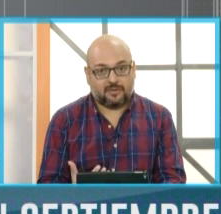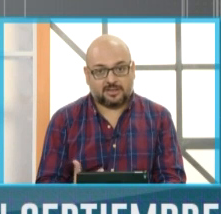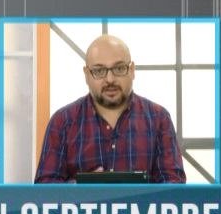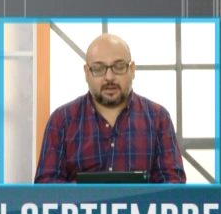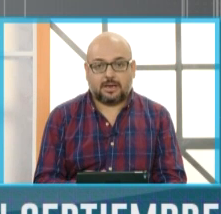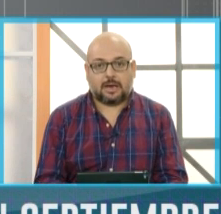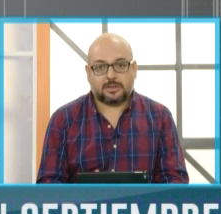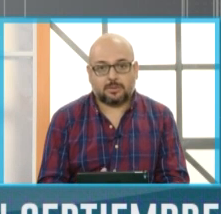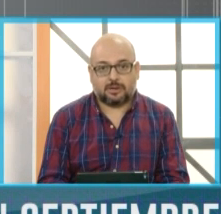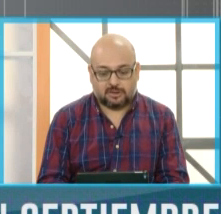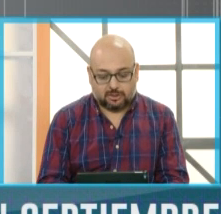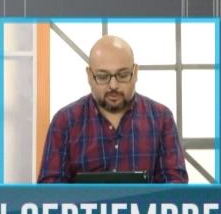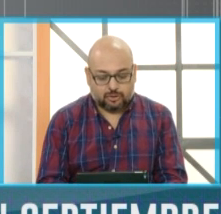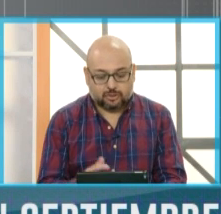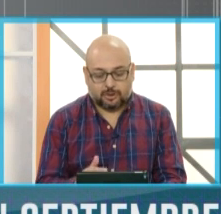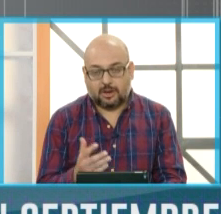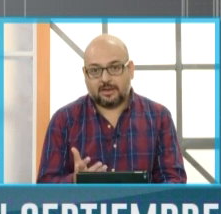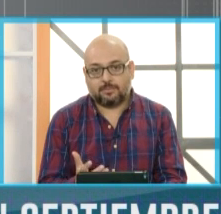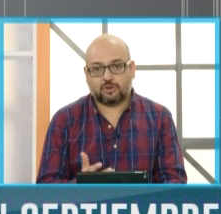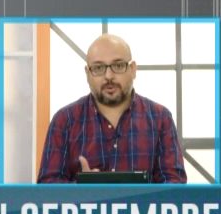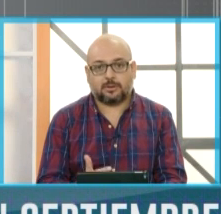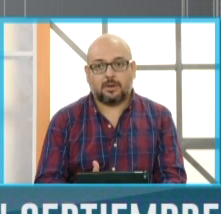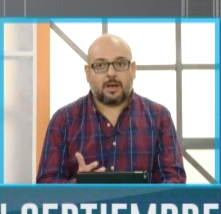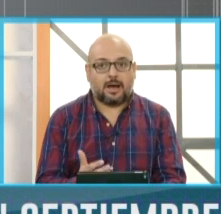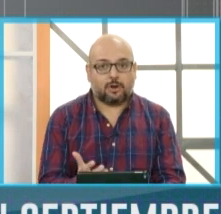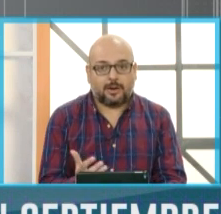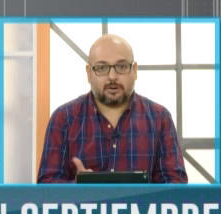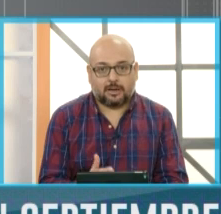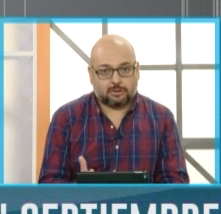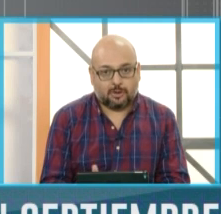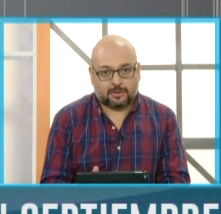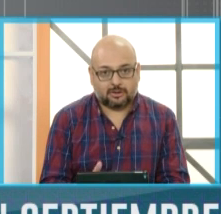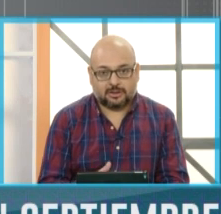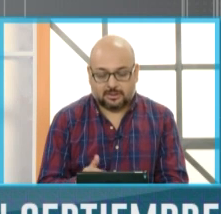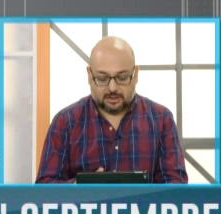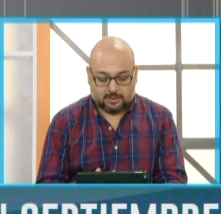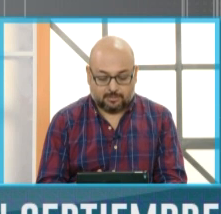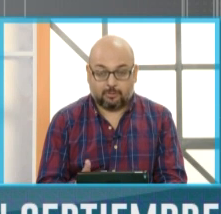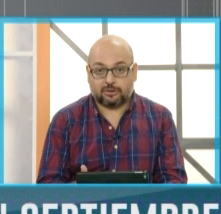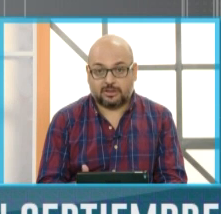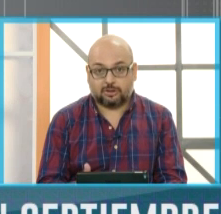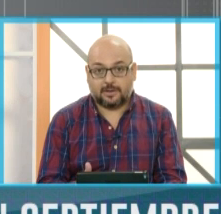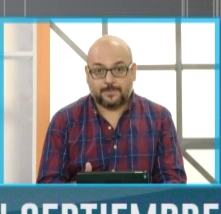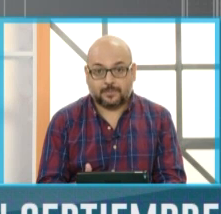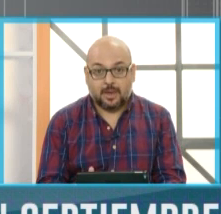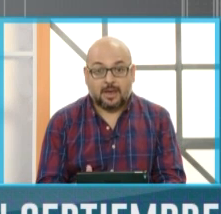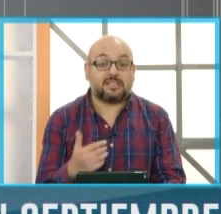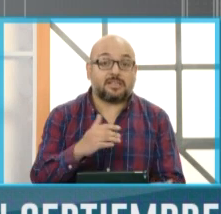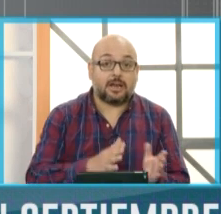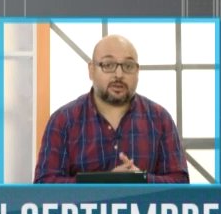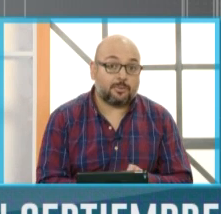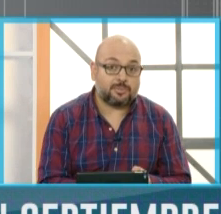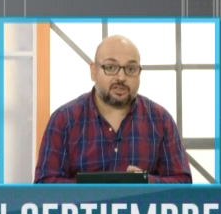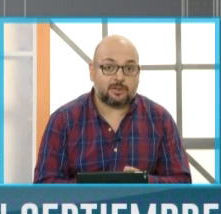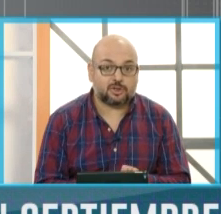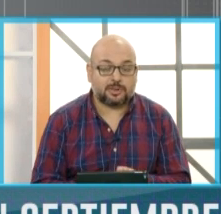Esta frase es la que había llamado la atención de muchos. Bueno, ahí, por supuesto, arroba, ¿no?, a todos los protagonistas. Cuando la jubilación mínima estamos hablando. Sí, sí,